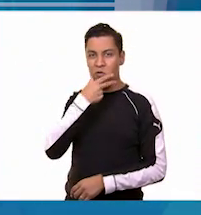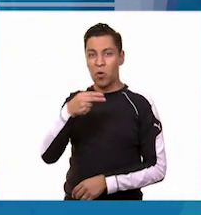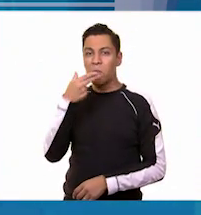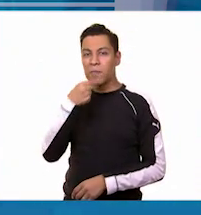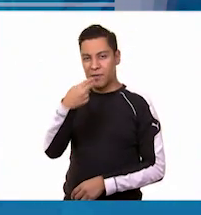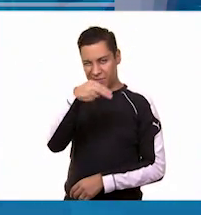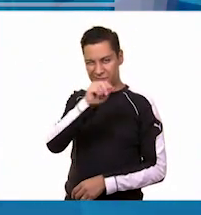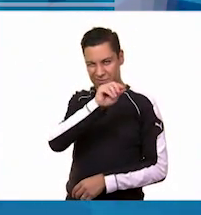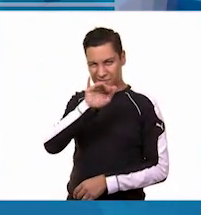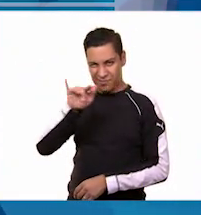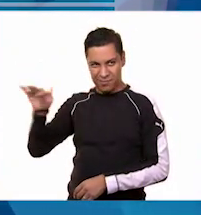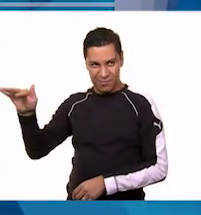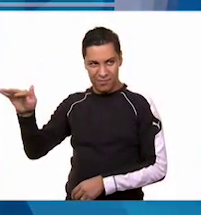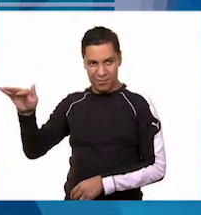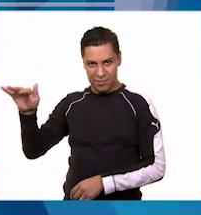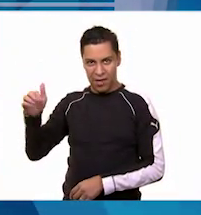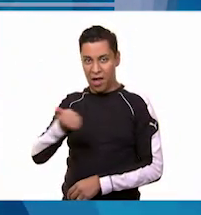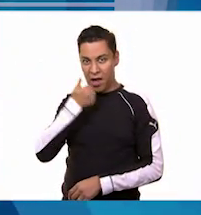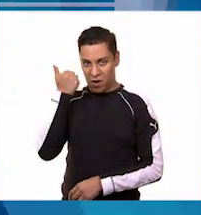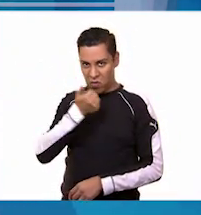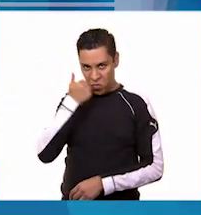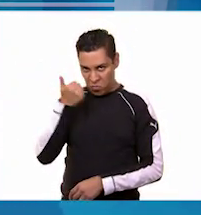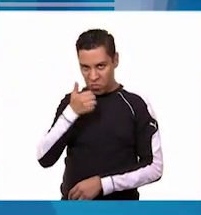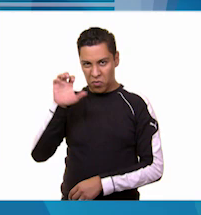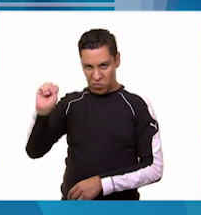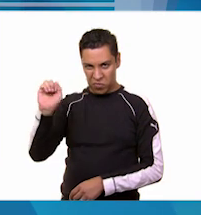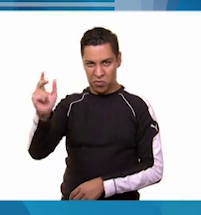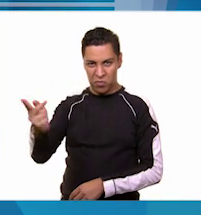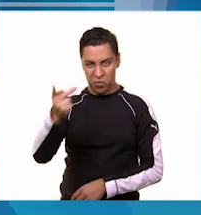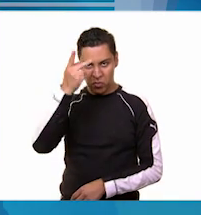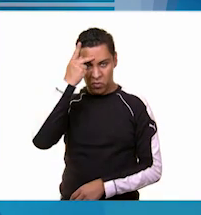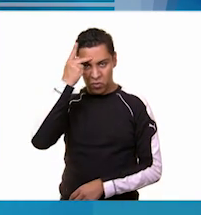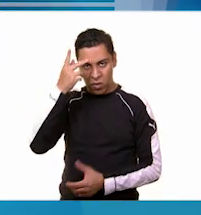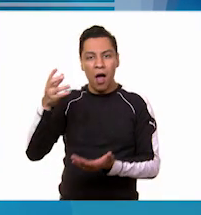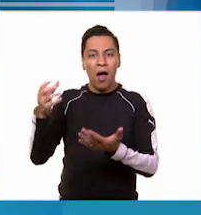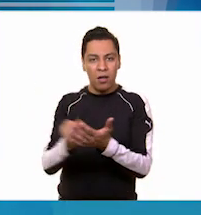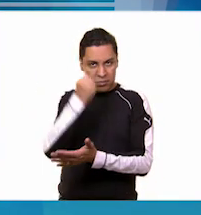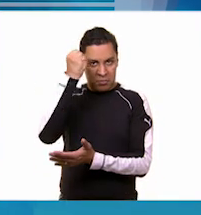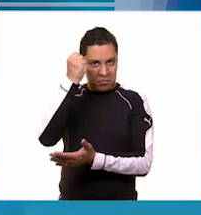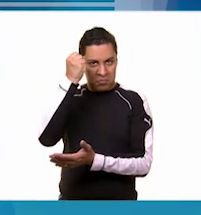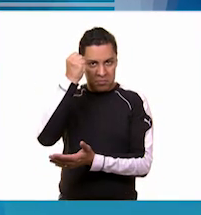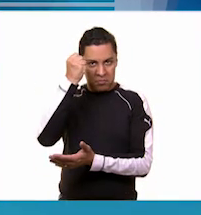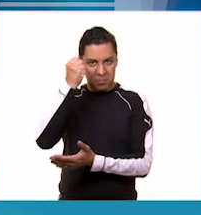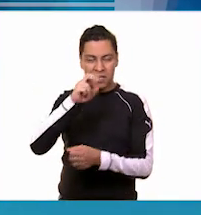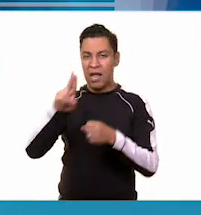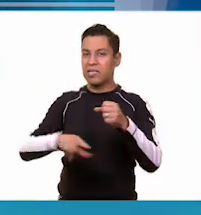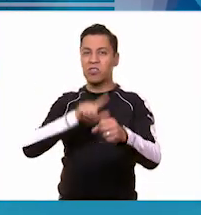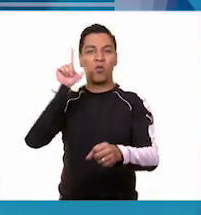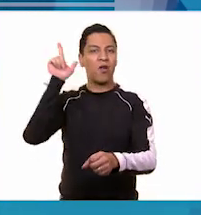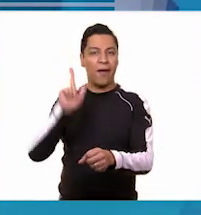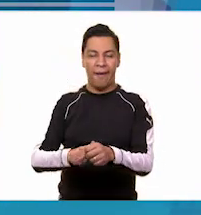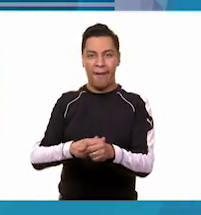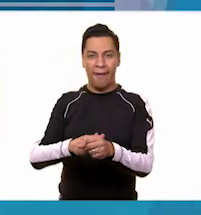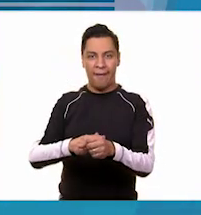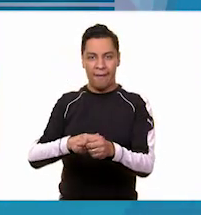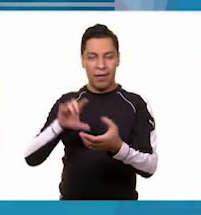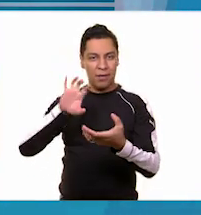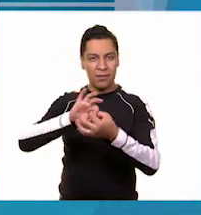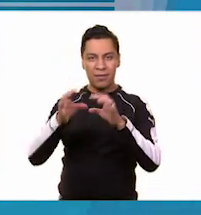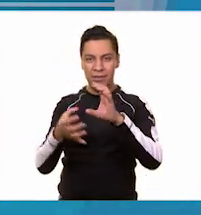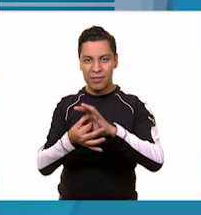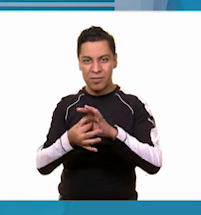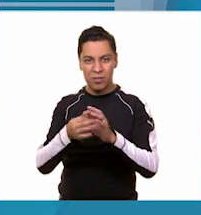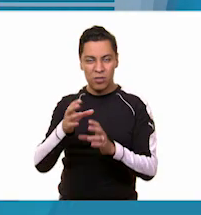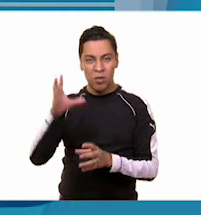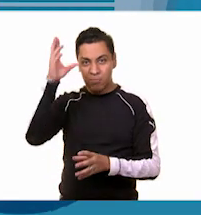Torres, alumno de sexto grado de una primaria de San Luis Potosí, obtuvo el primer lugar nacional de la Olimpiada de Conocimiento